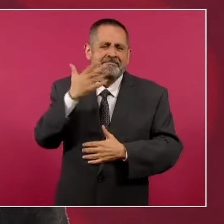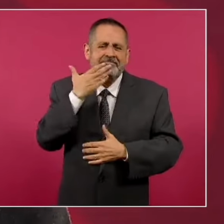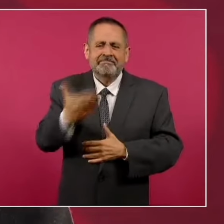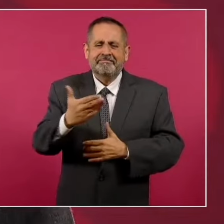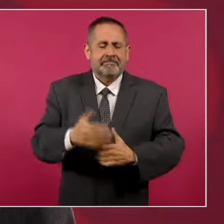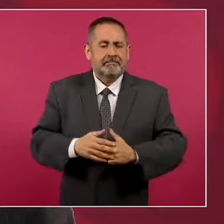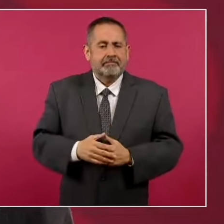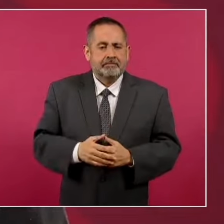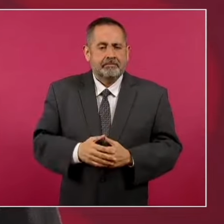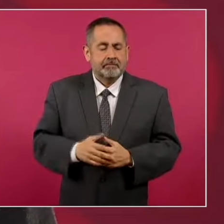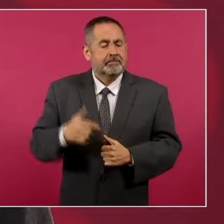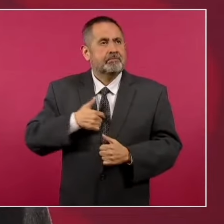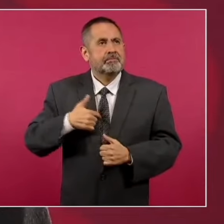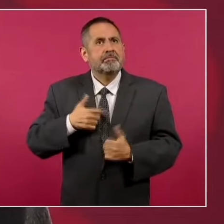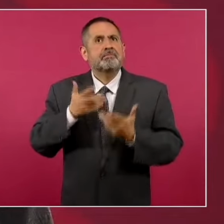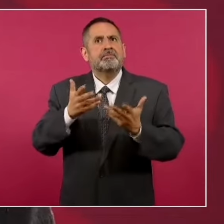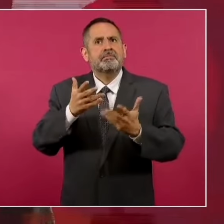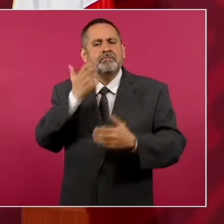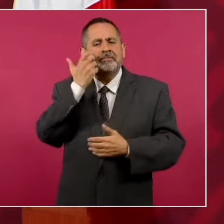¿Y qué deseo?